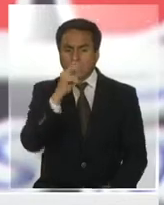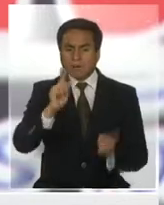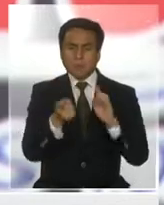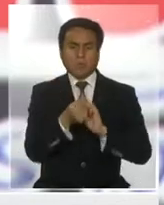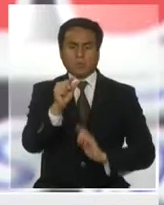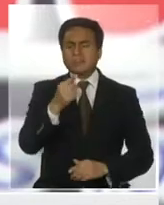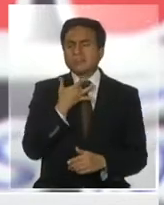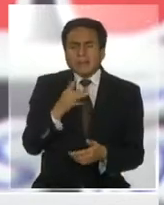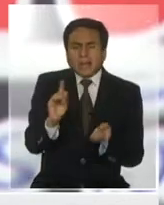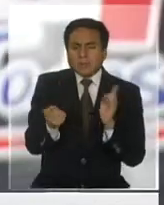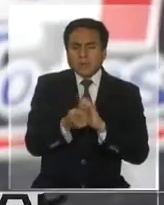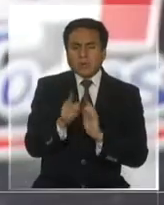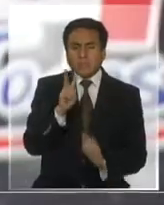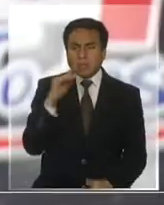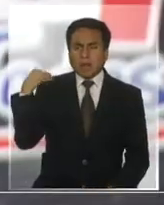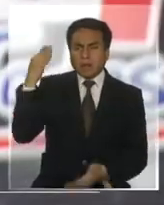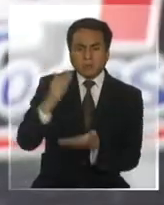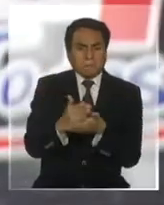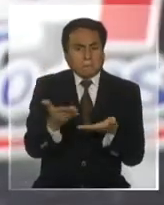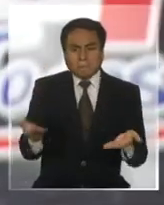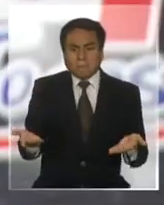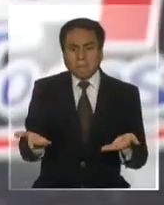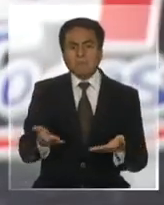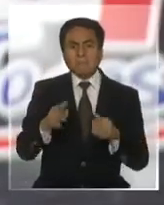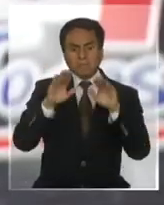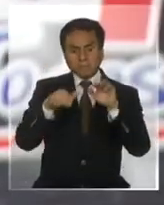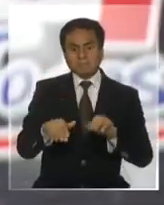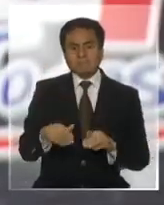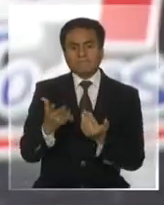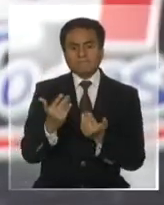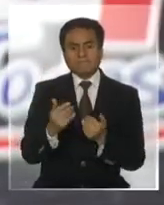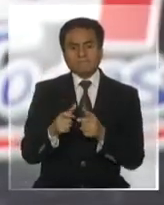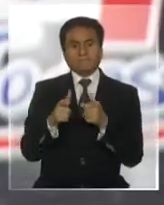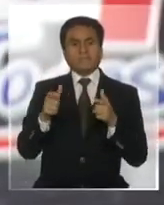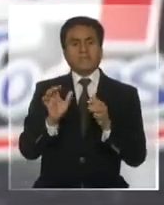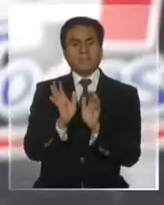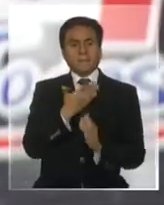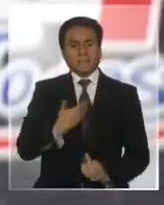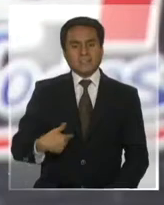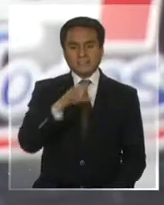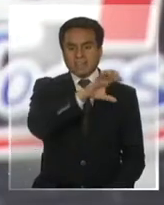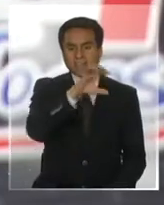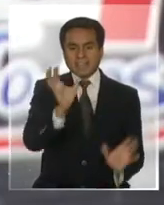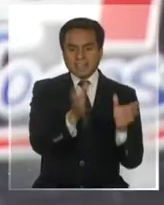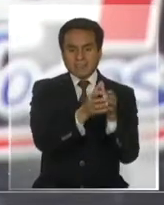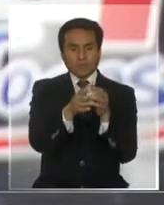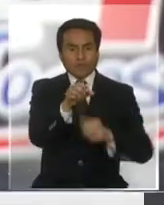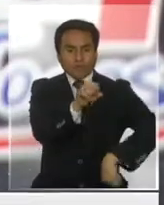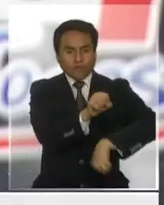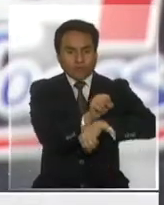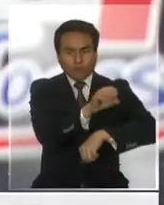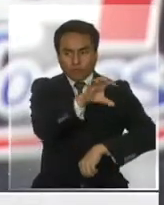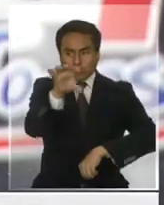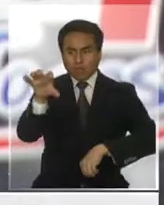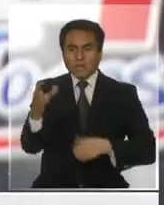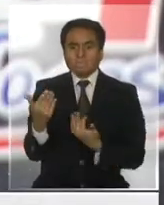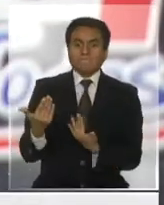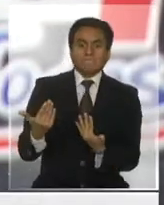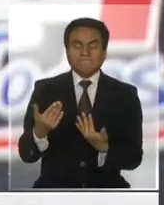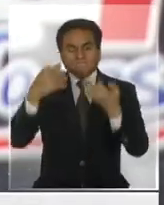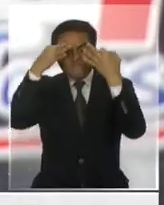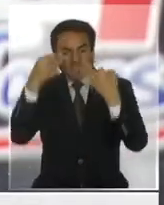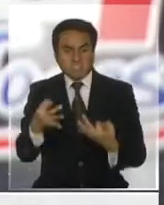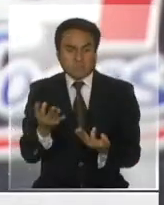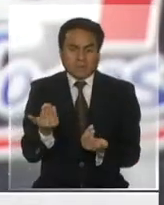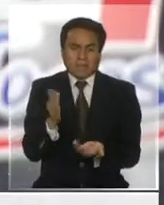cambiado del viernes a hoy? Vuelvo a insistir, hoy día también estamos esperando la grandeza de los presidentes de los equipos para que ellos también puedan tomar una